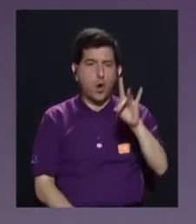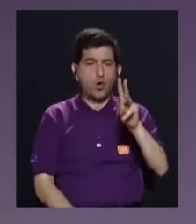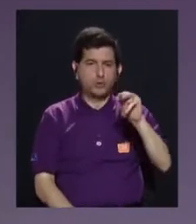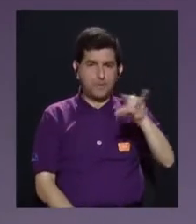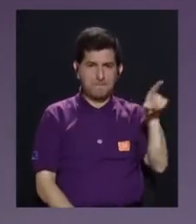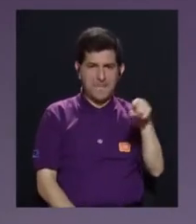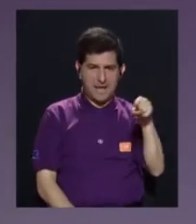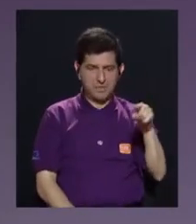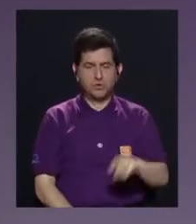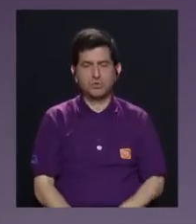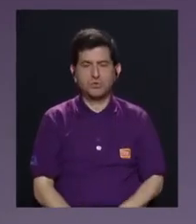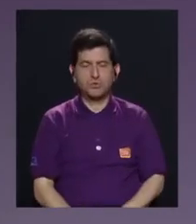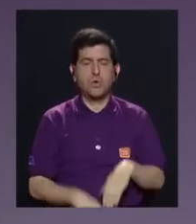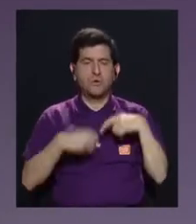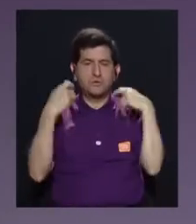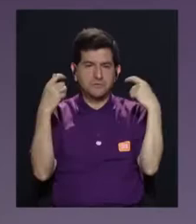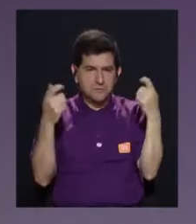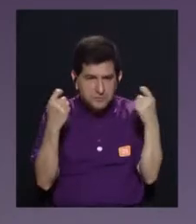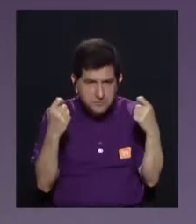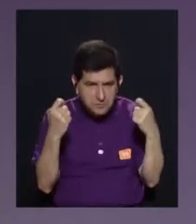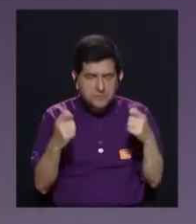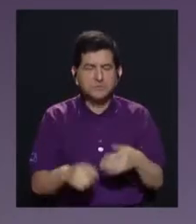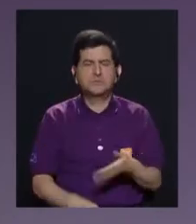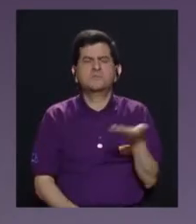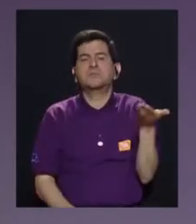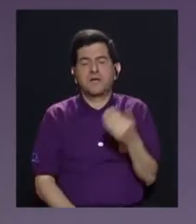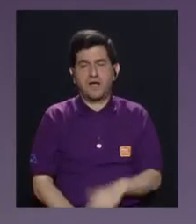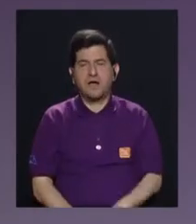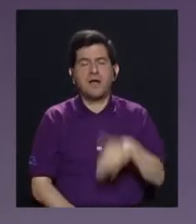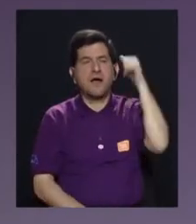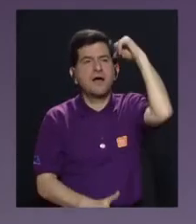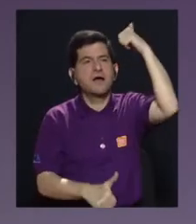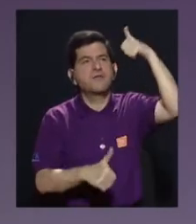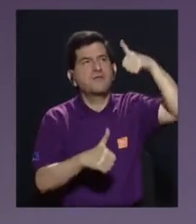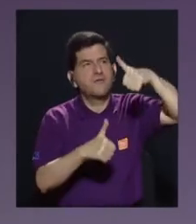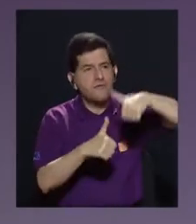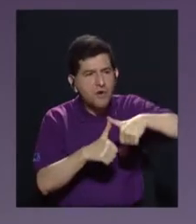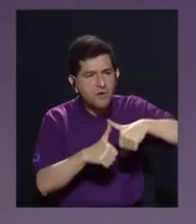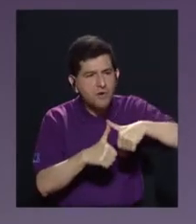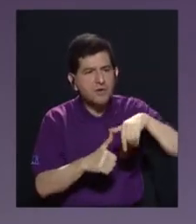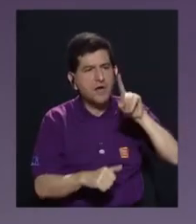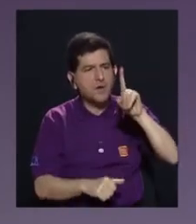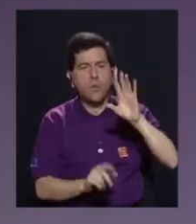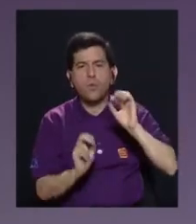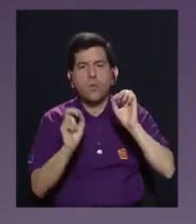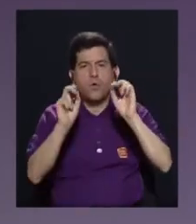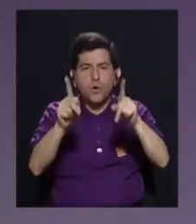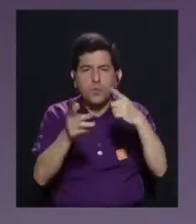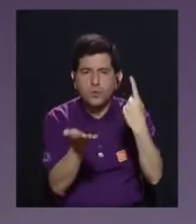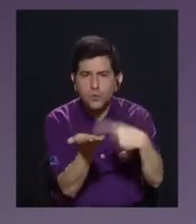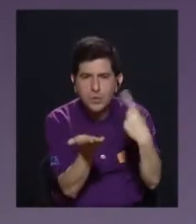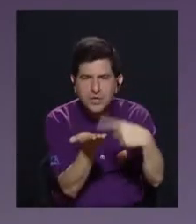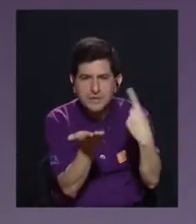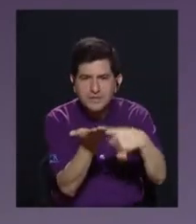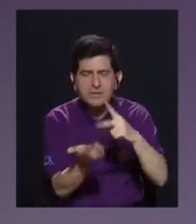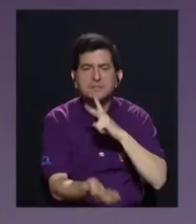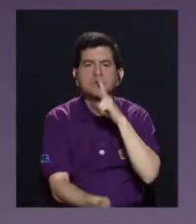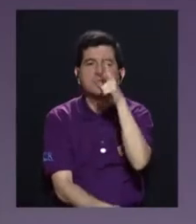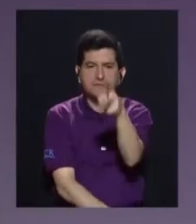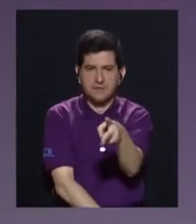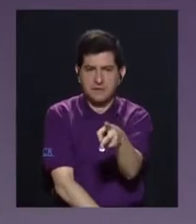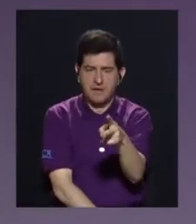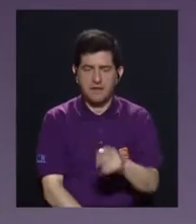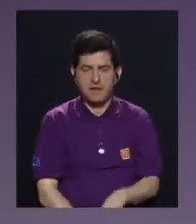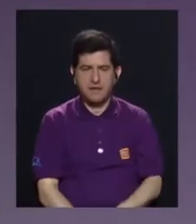conmemoramos una una una posibilidad de debatir realmente